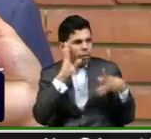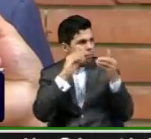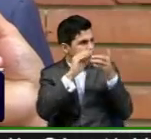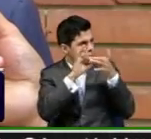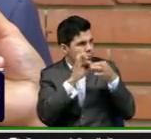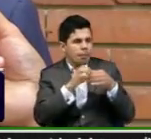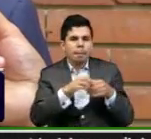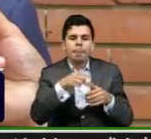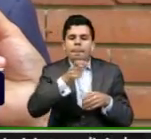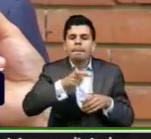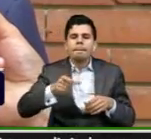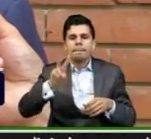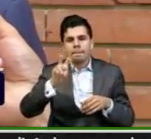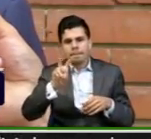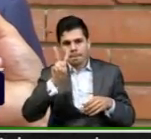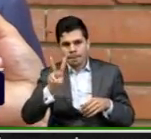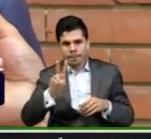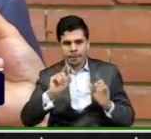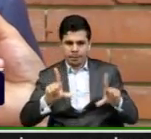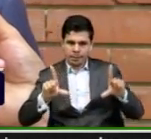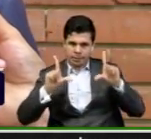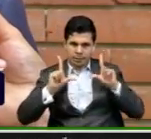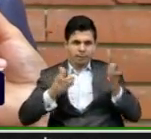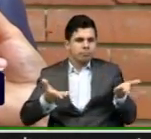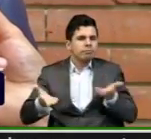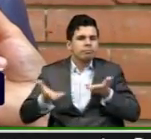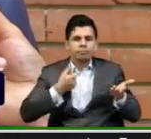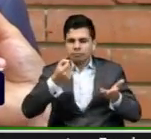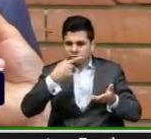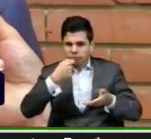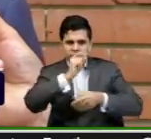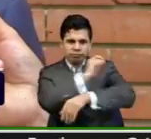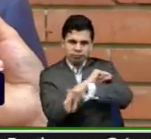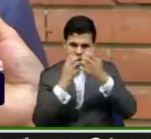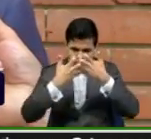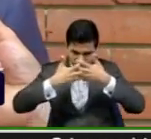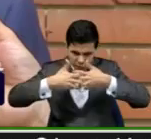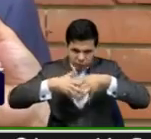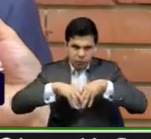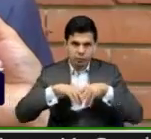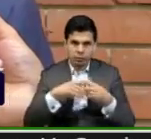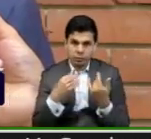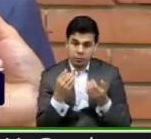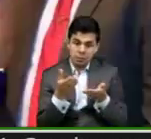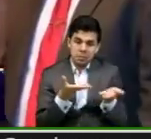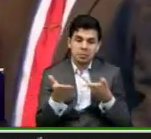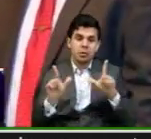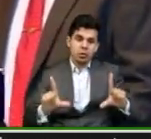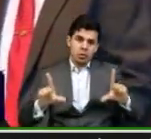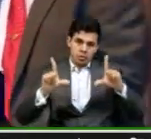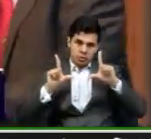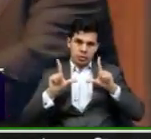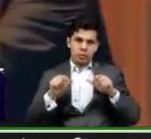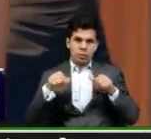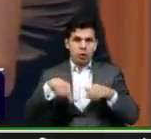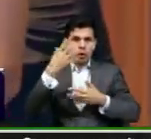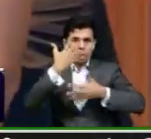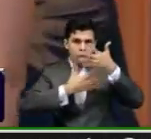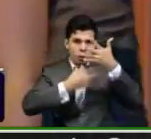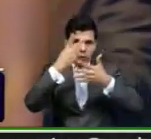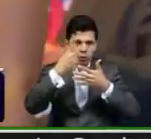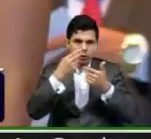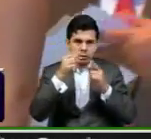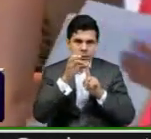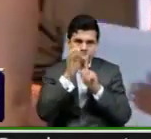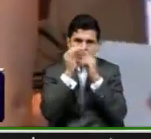graduando a 72 especialistas en farmacia y en regencia, pero formamos 12 disciplinas, lo que significa que la oportunidad en la